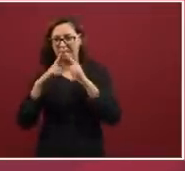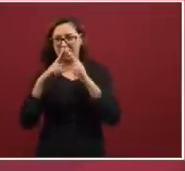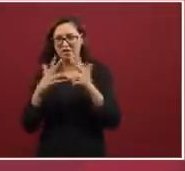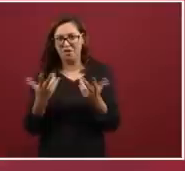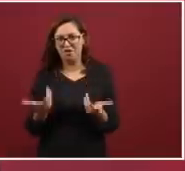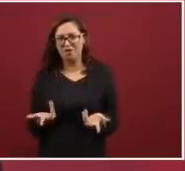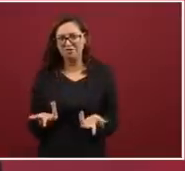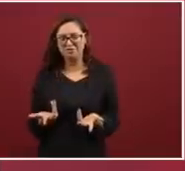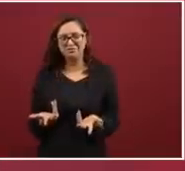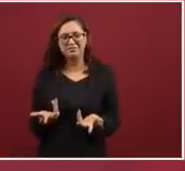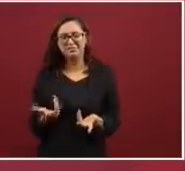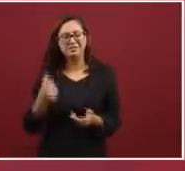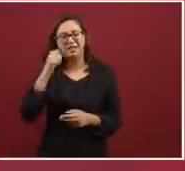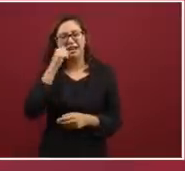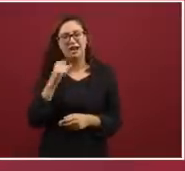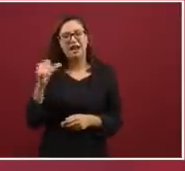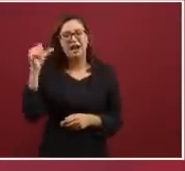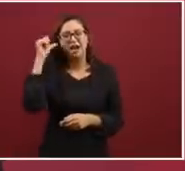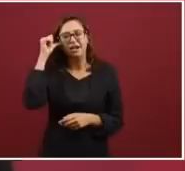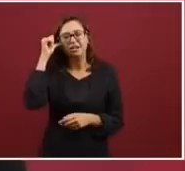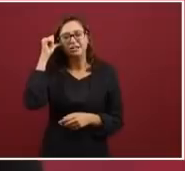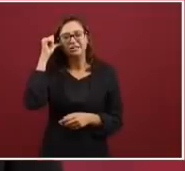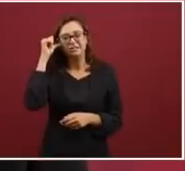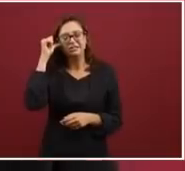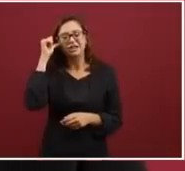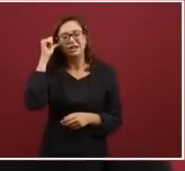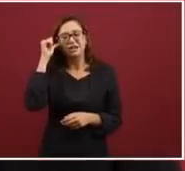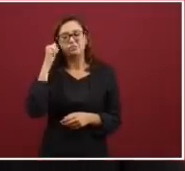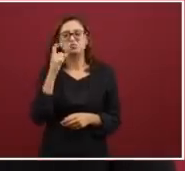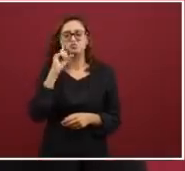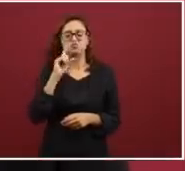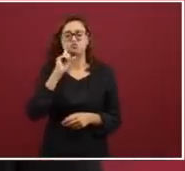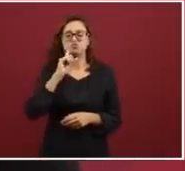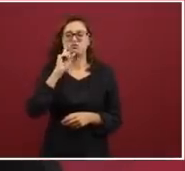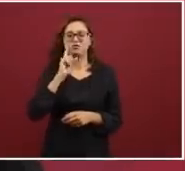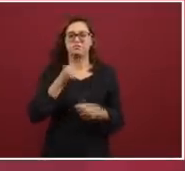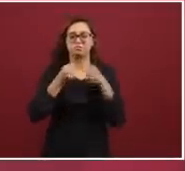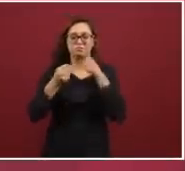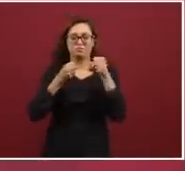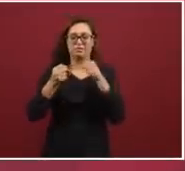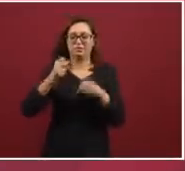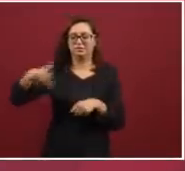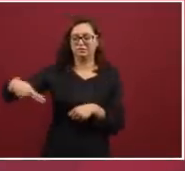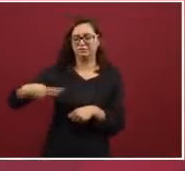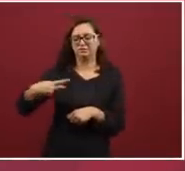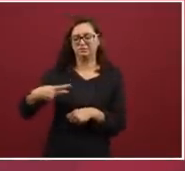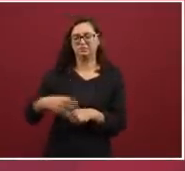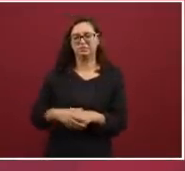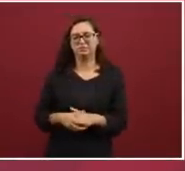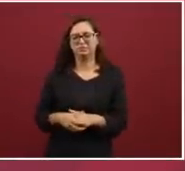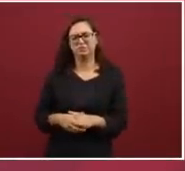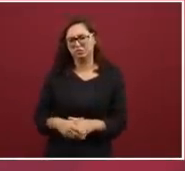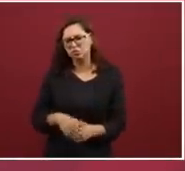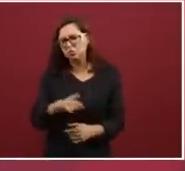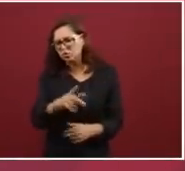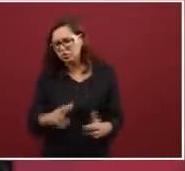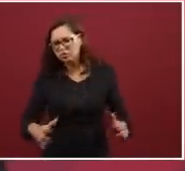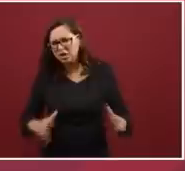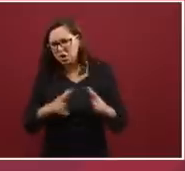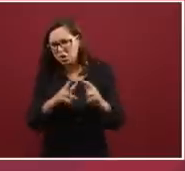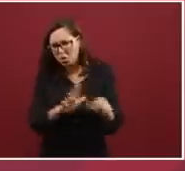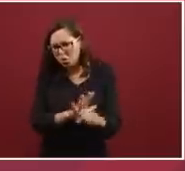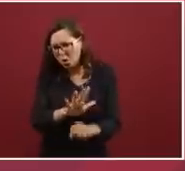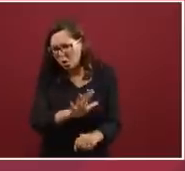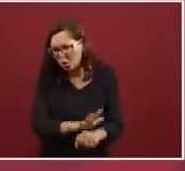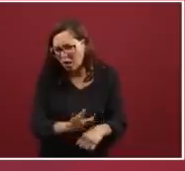Ayer me preguntaba una periodista, ¿cuál es su religión? Le digo, pues